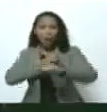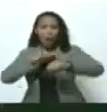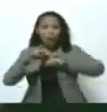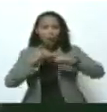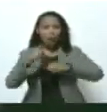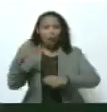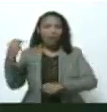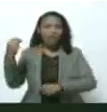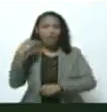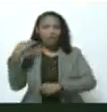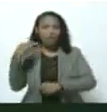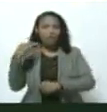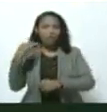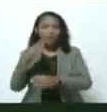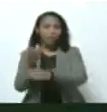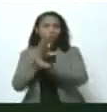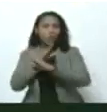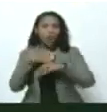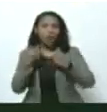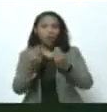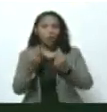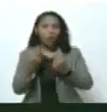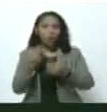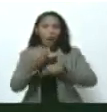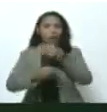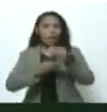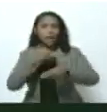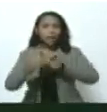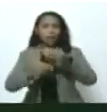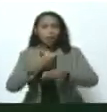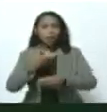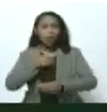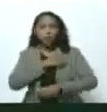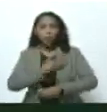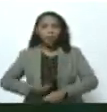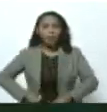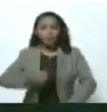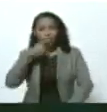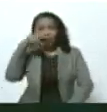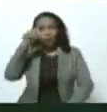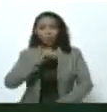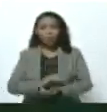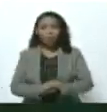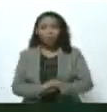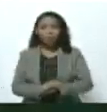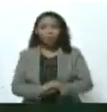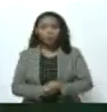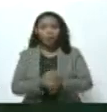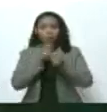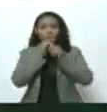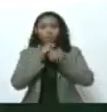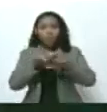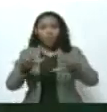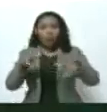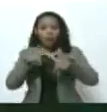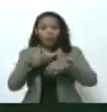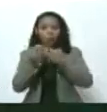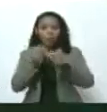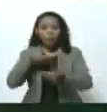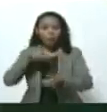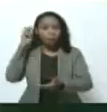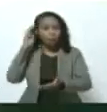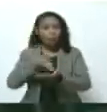las víctimas, al bloqueo económico que creó nuestro presidente Nicolás Maduro, está desplegado, así como aquí en Miranda